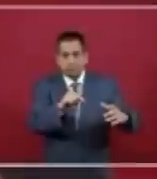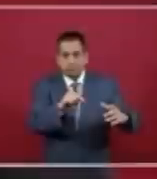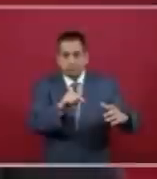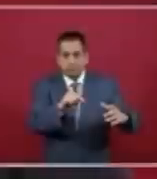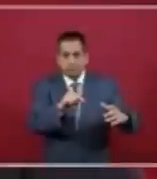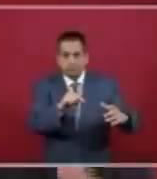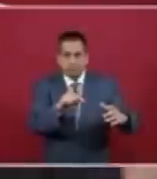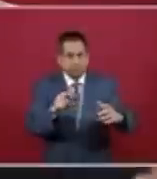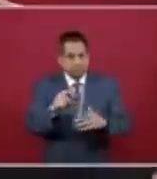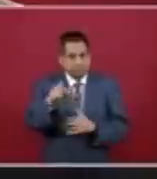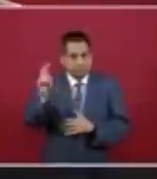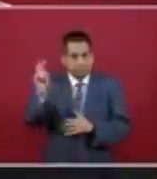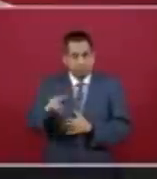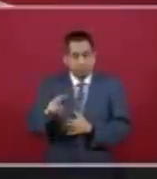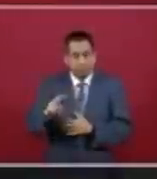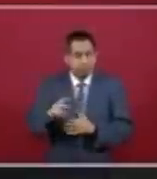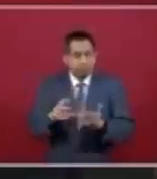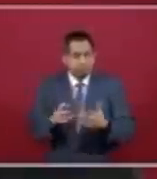La verdad,